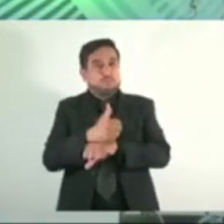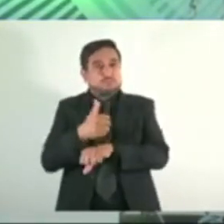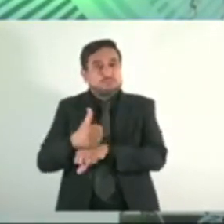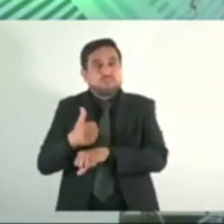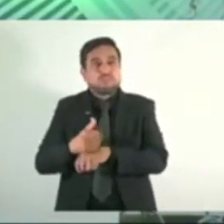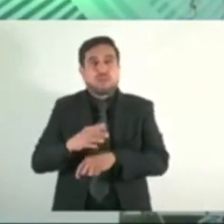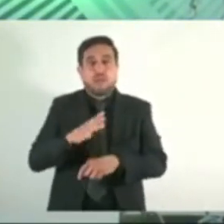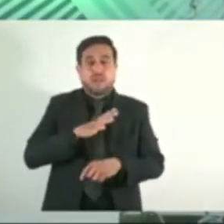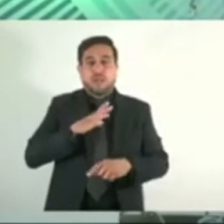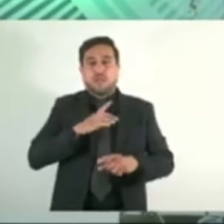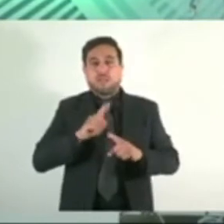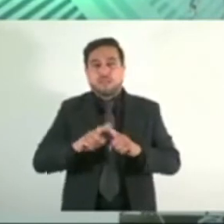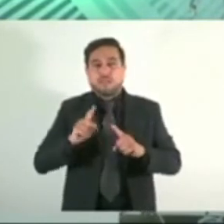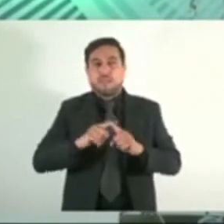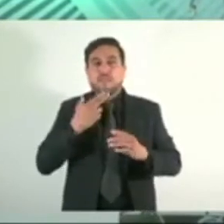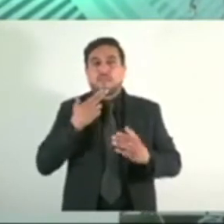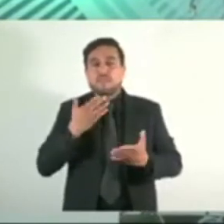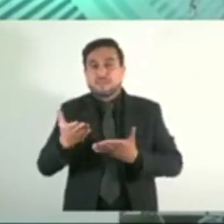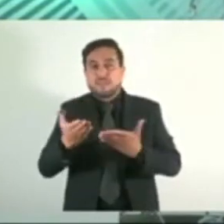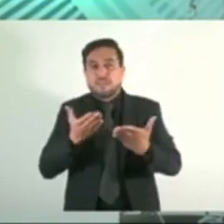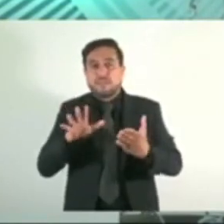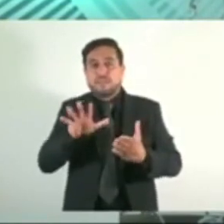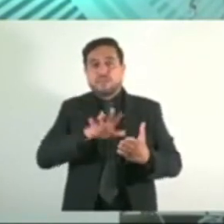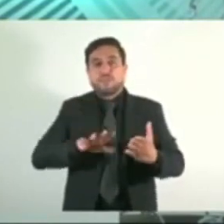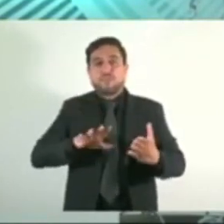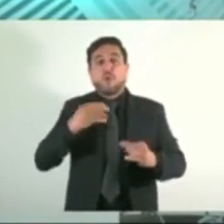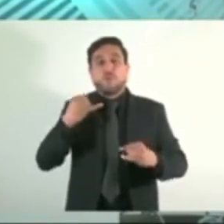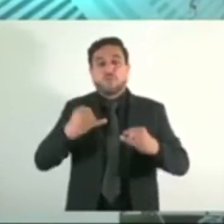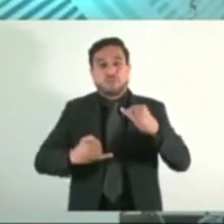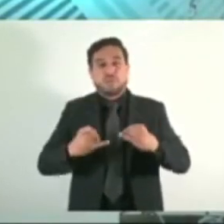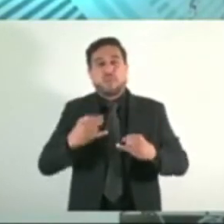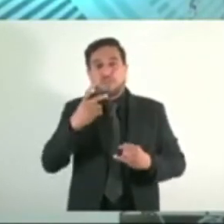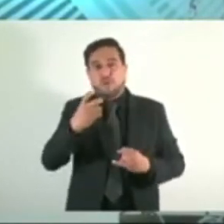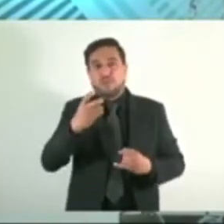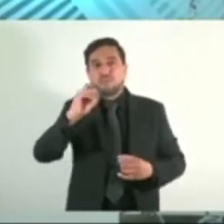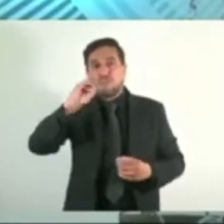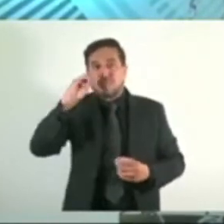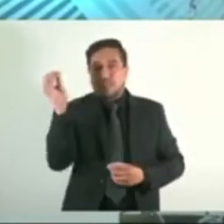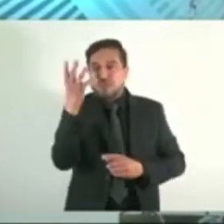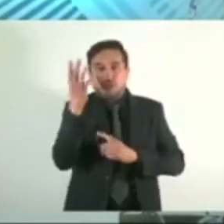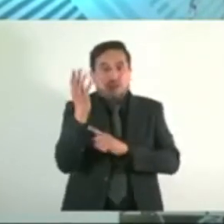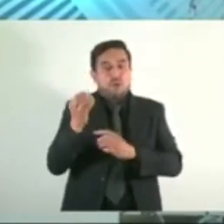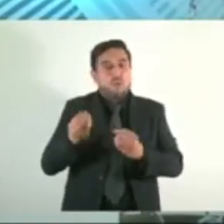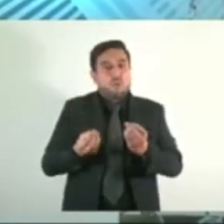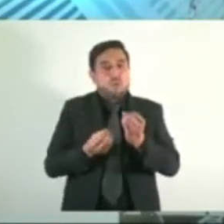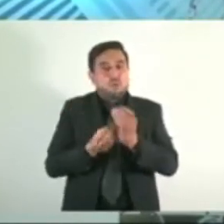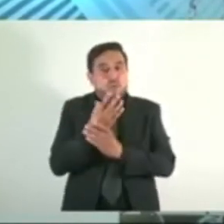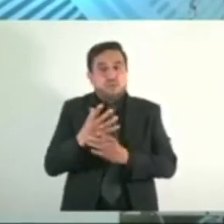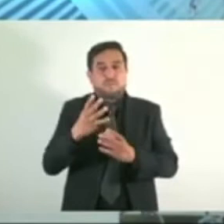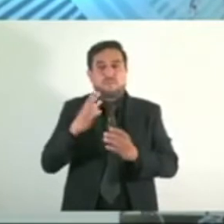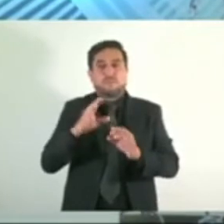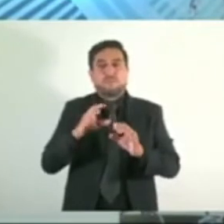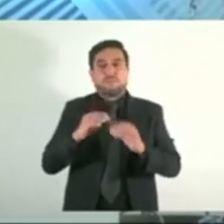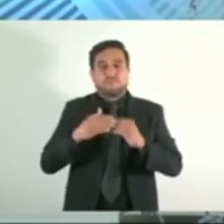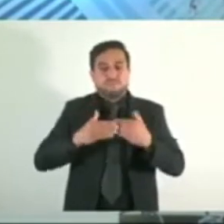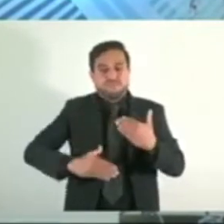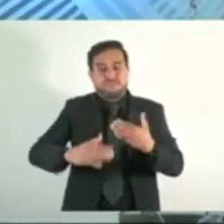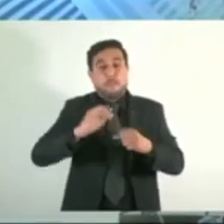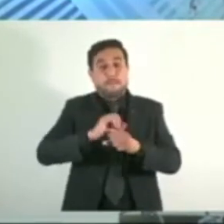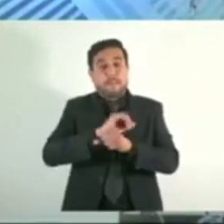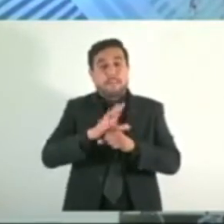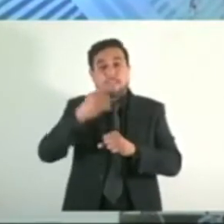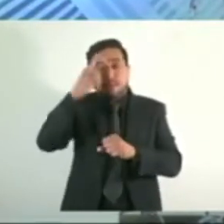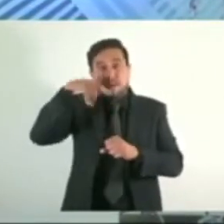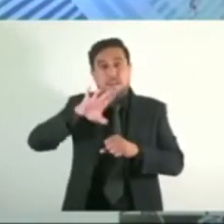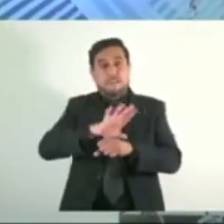población los servicios de impartición de justicia, haciendo uso de la tecnología para enfrentar y adaptarse a esta nueva normalidad en beneficio de la